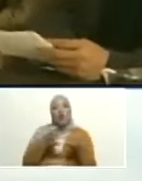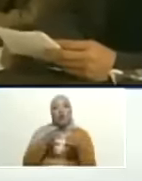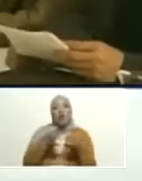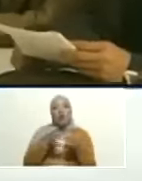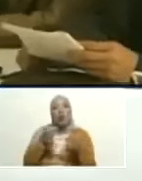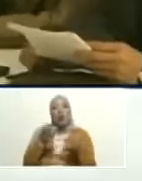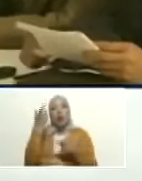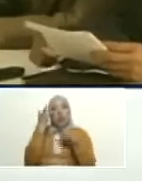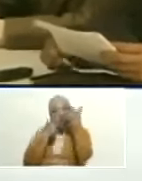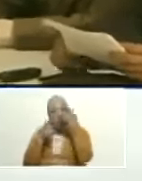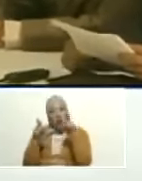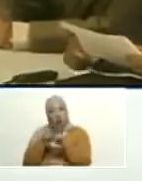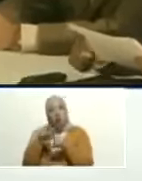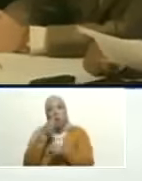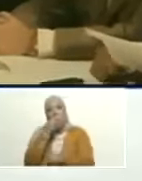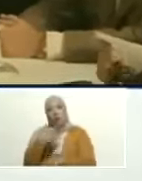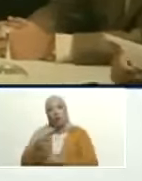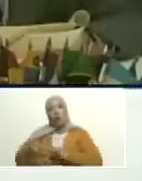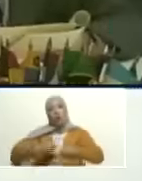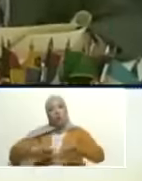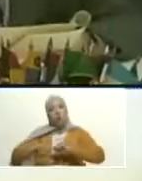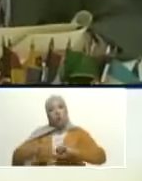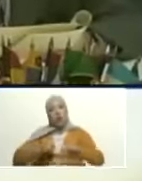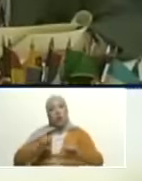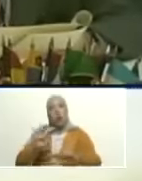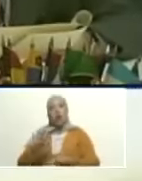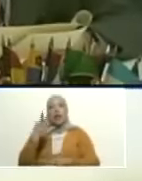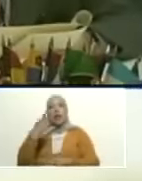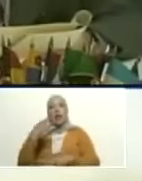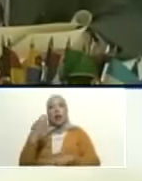y siempre bien recordado Movimiento Quinta República.